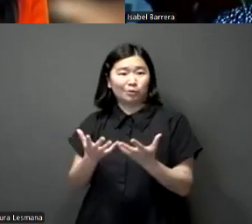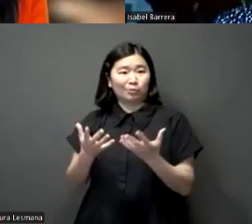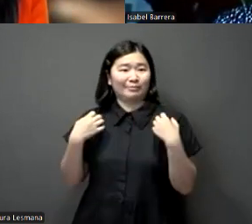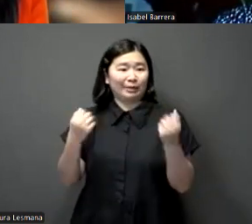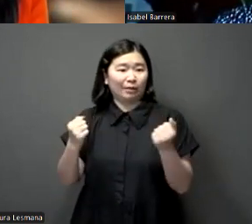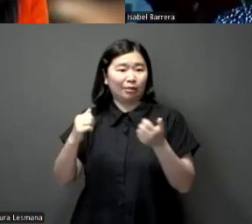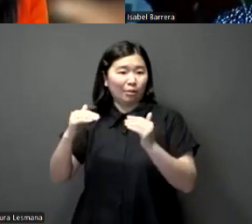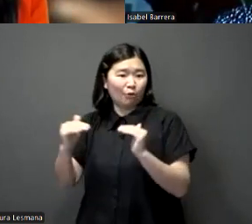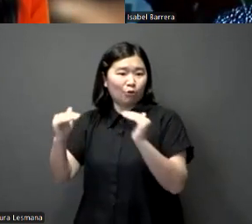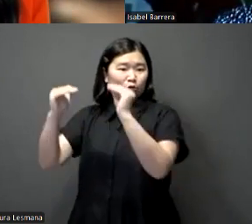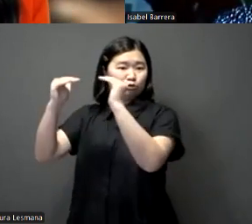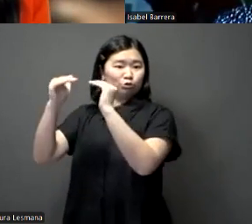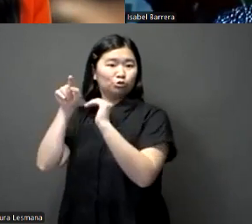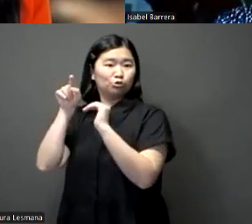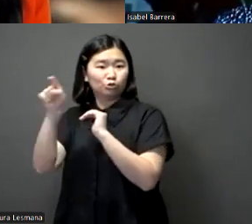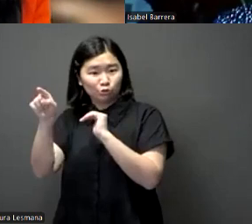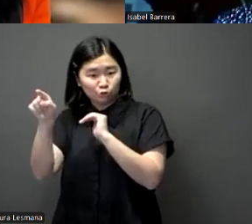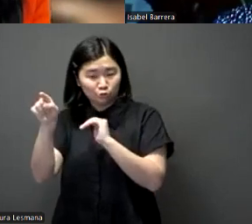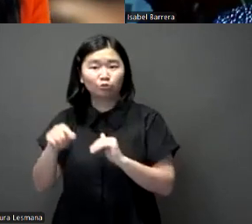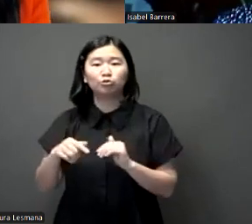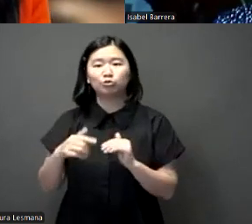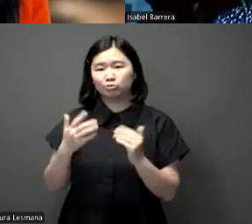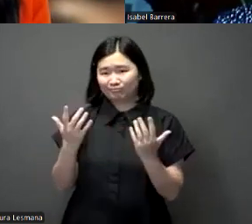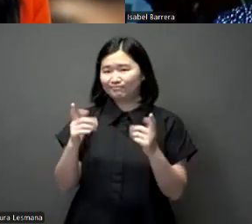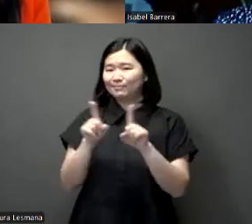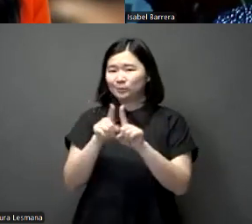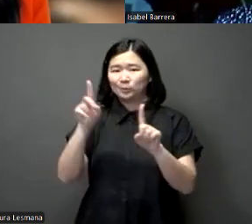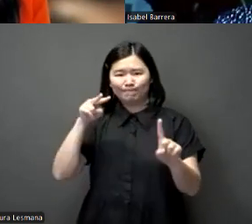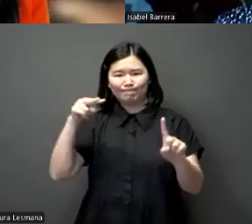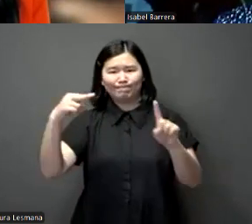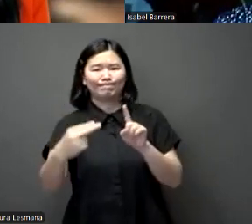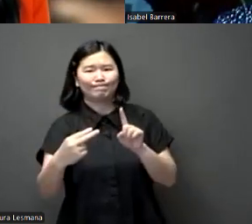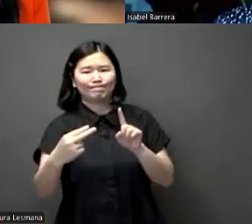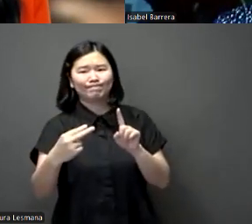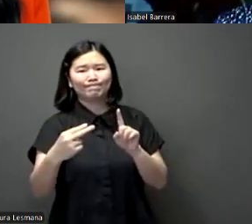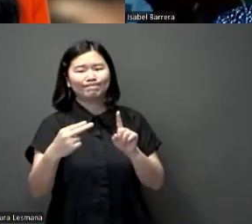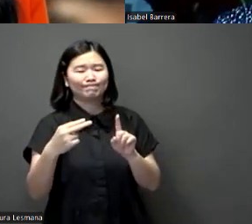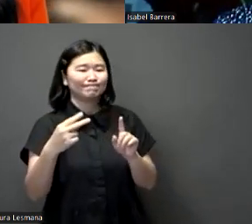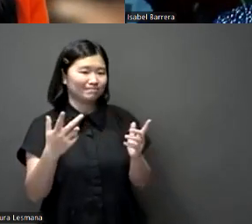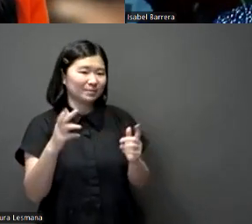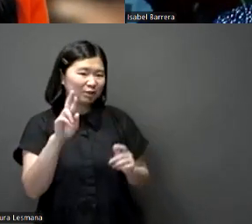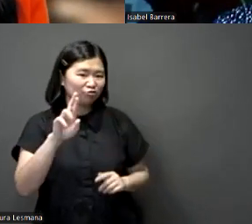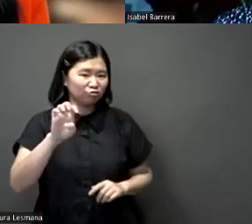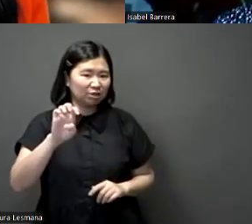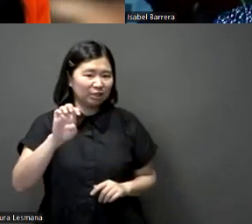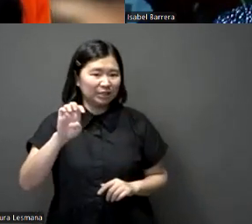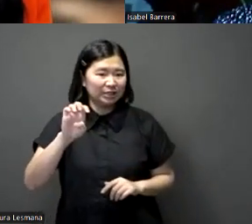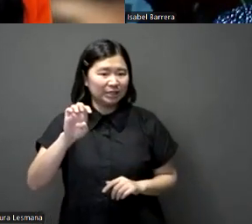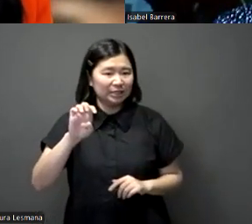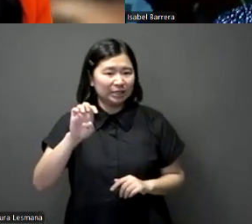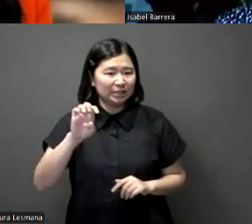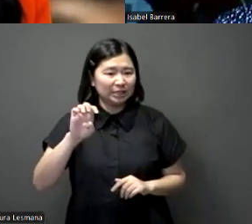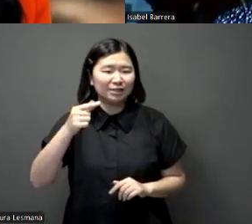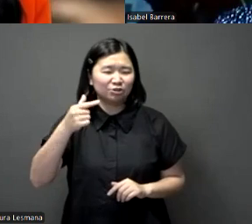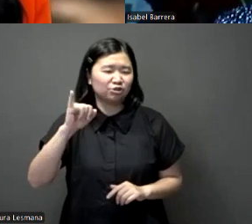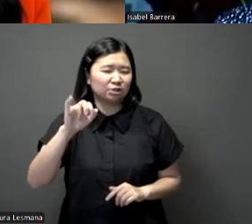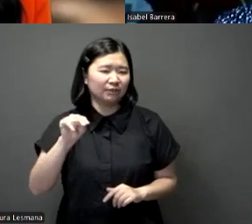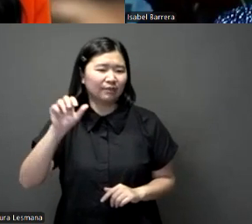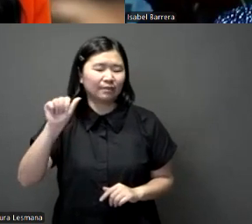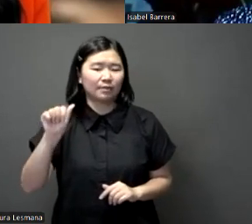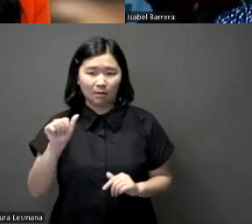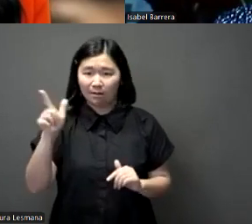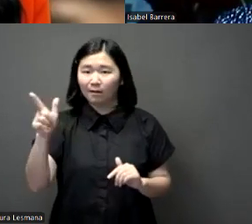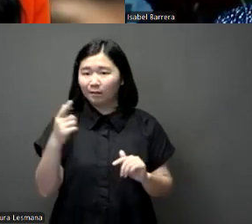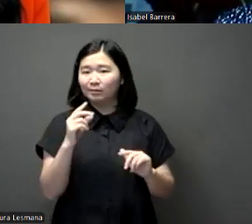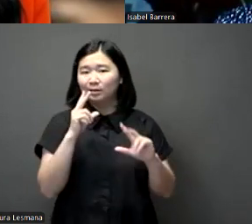perspectiva programática, ¿cierto? Aunado pues a la estrategia internacional. Sin embargo, si lo vemos desde la perspectiva de